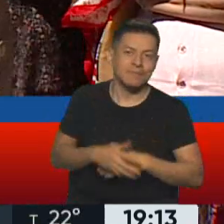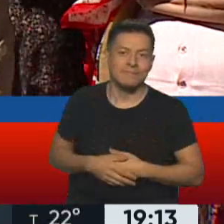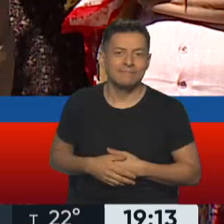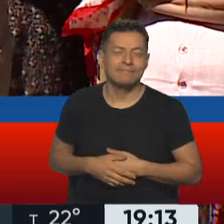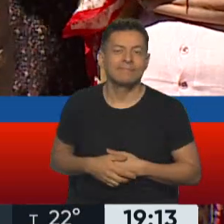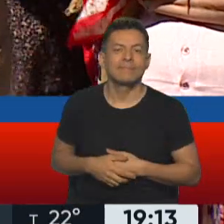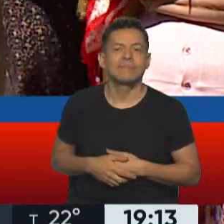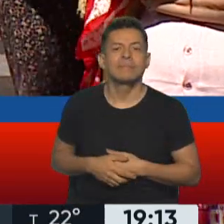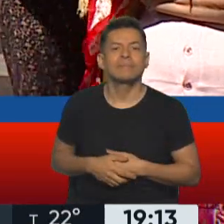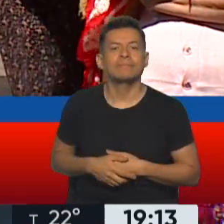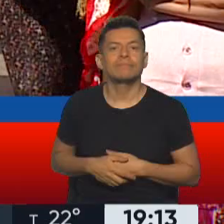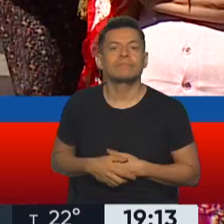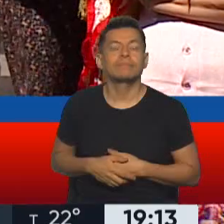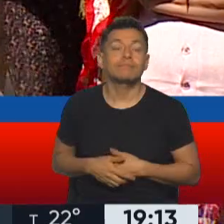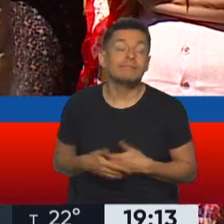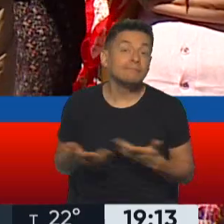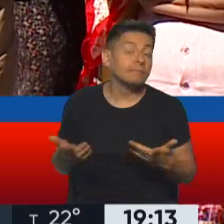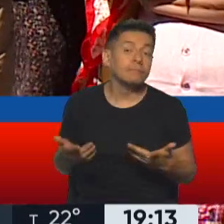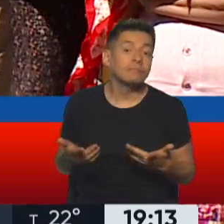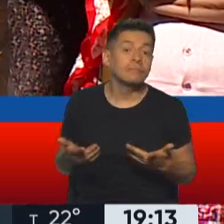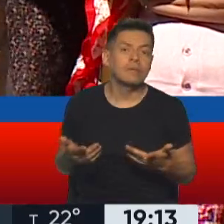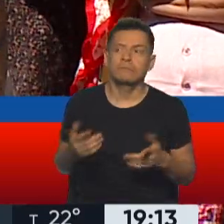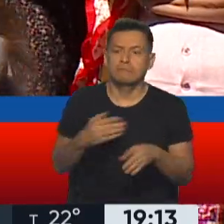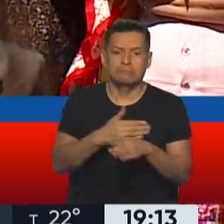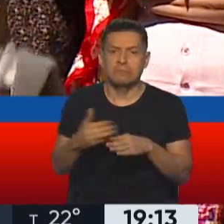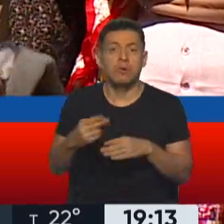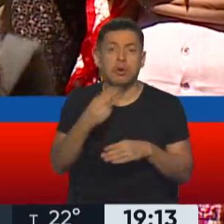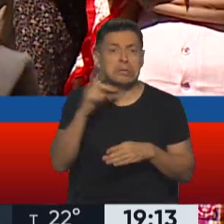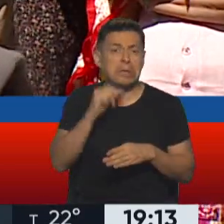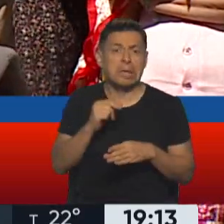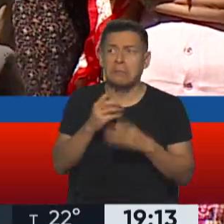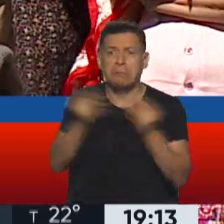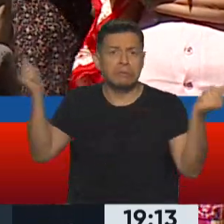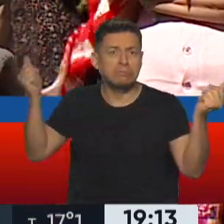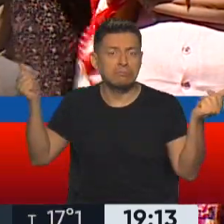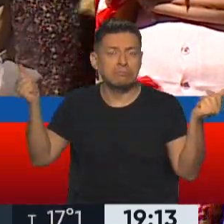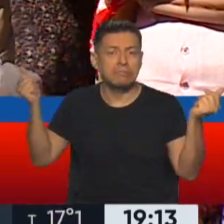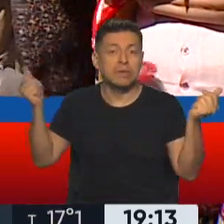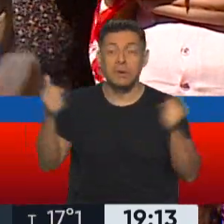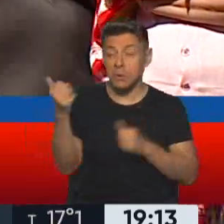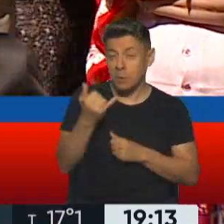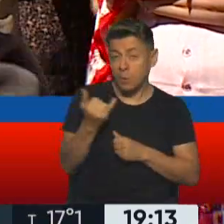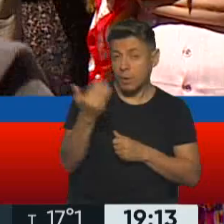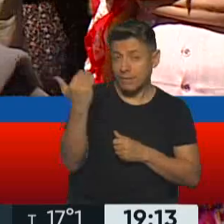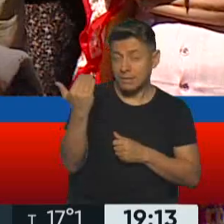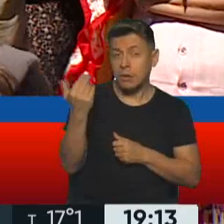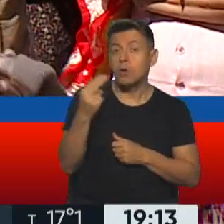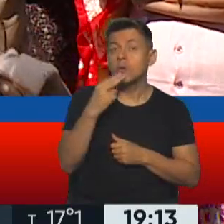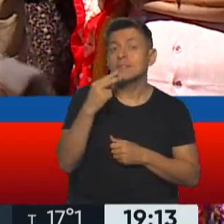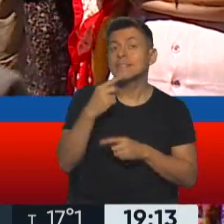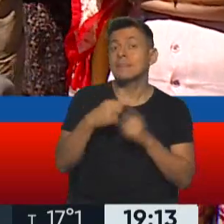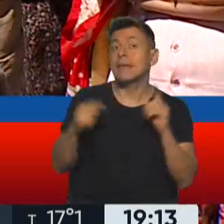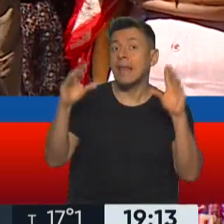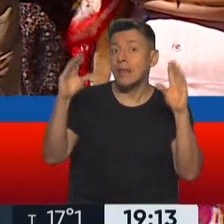interno y bueno esto solo duró 11 días el día jueves a las 11 y media de la noche